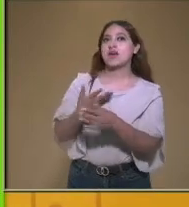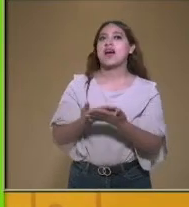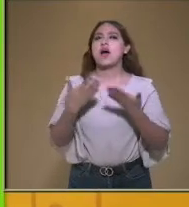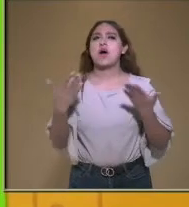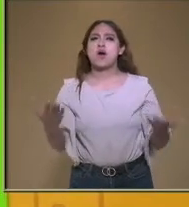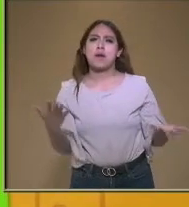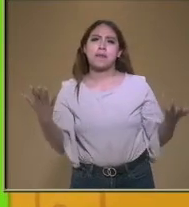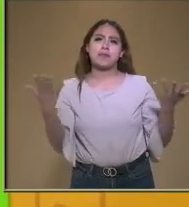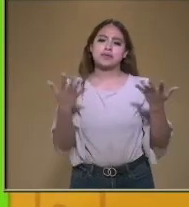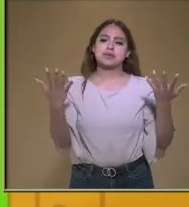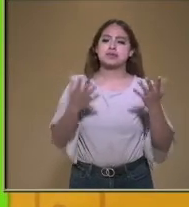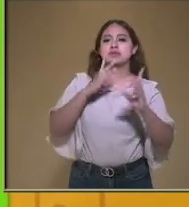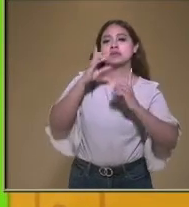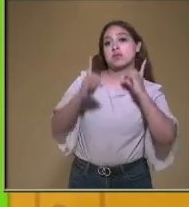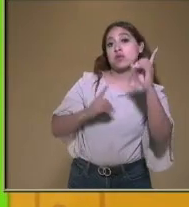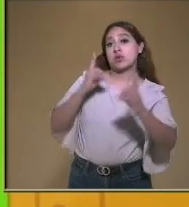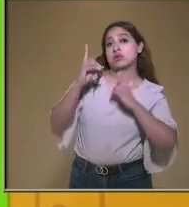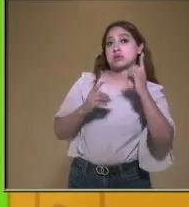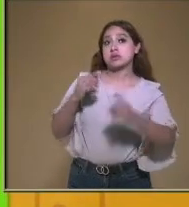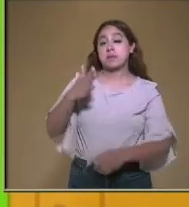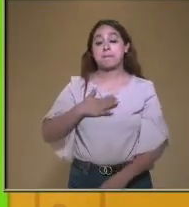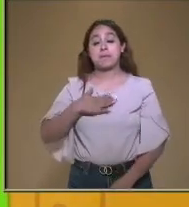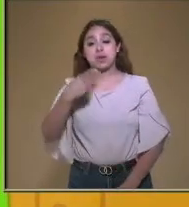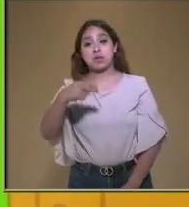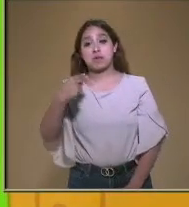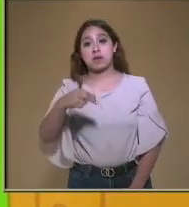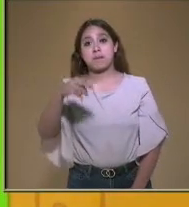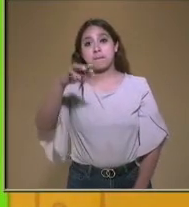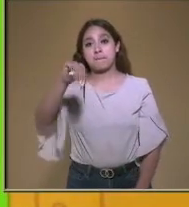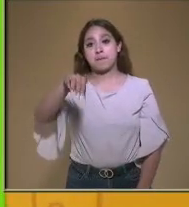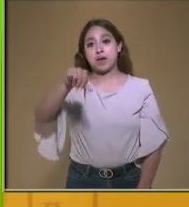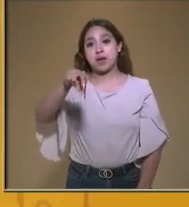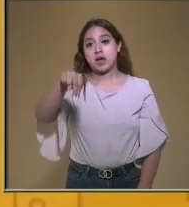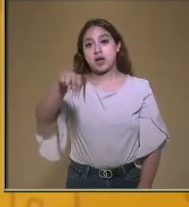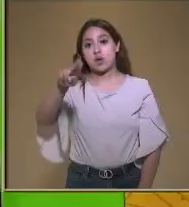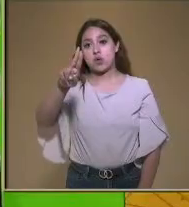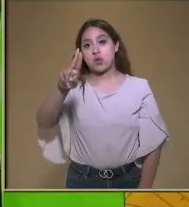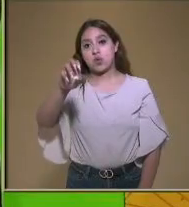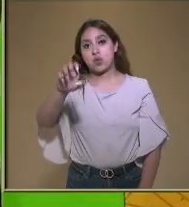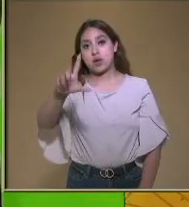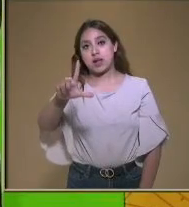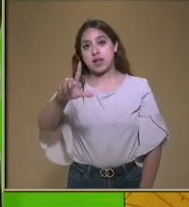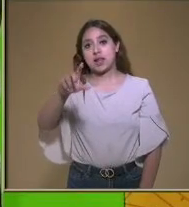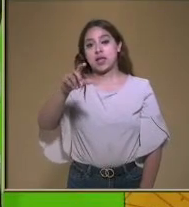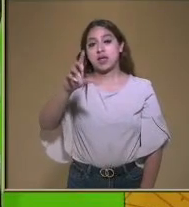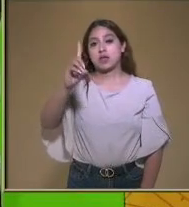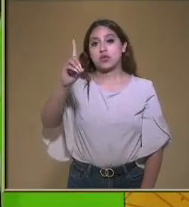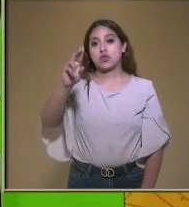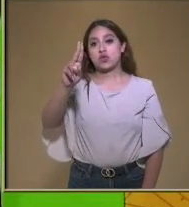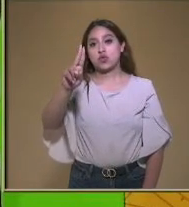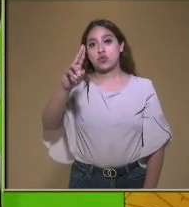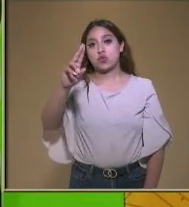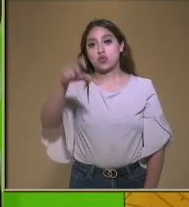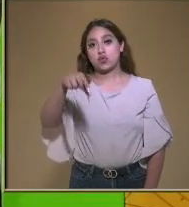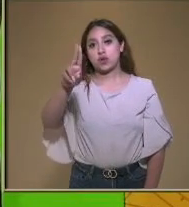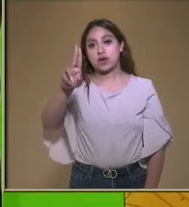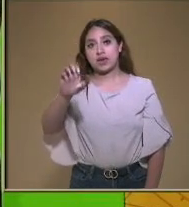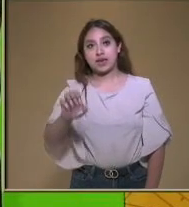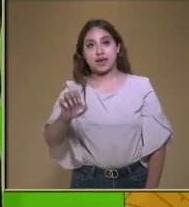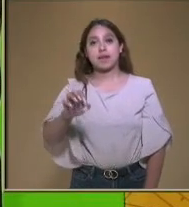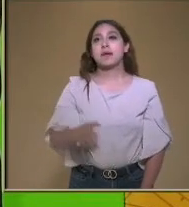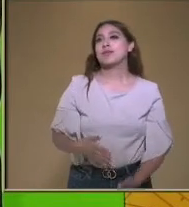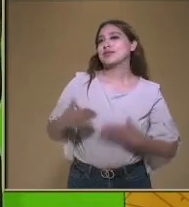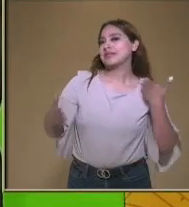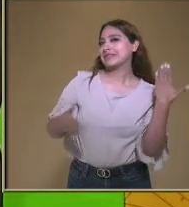con la asignatura de Educación Física, yo soy el profesor Manuel Duque y el día de hoy vamos a activarnos, vamos a divertirnos y sobre todo vamos a